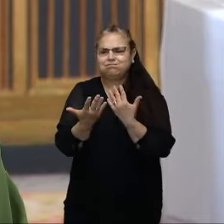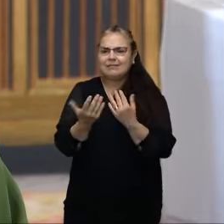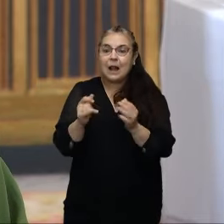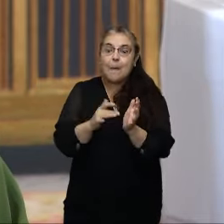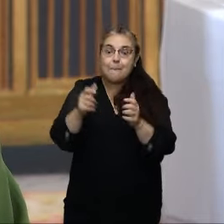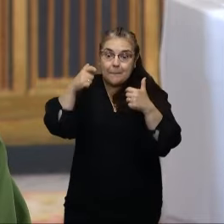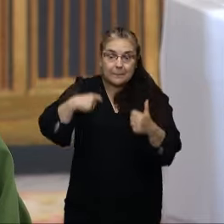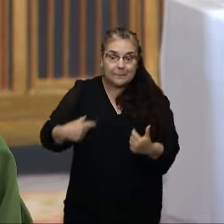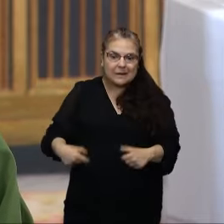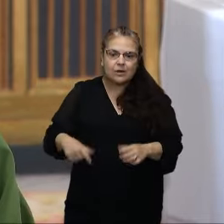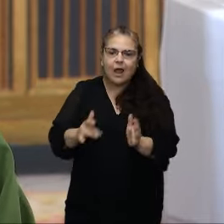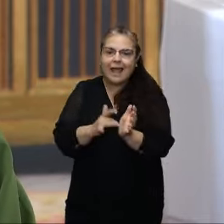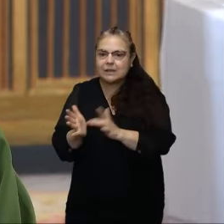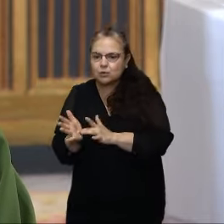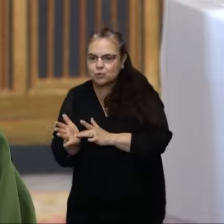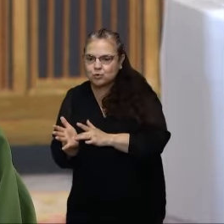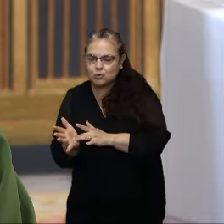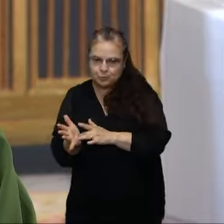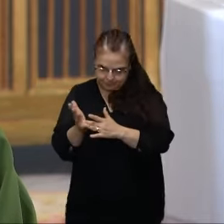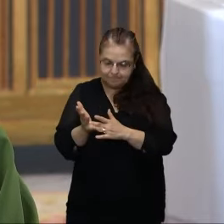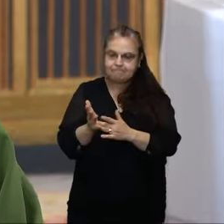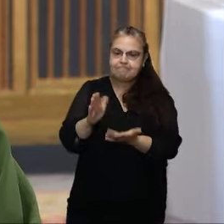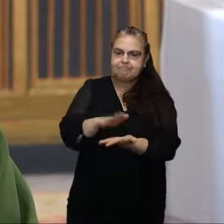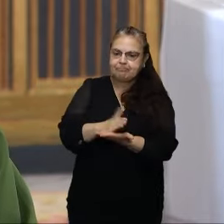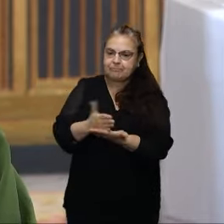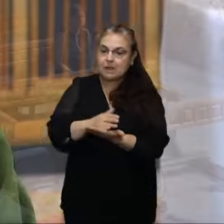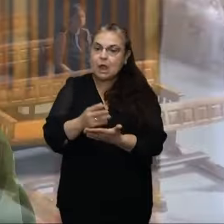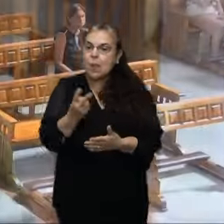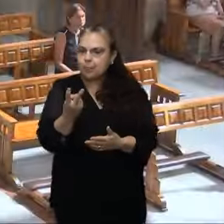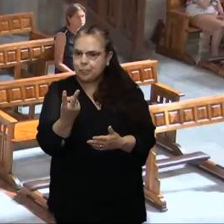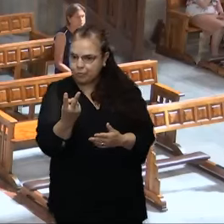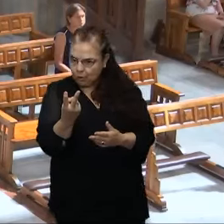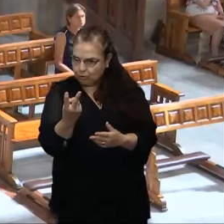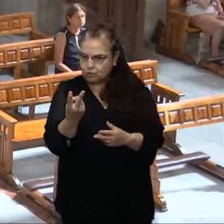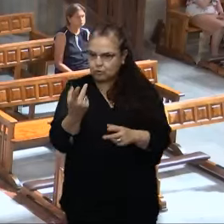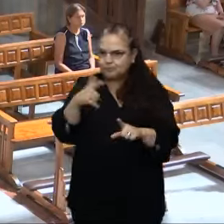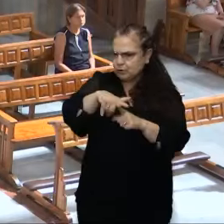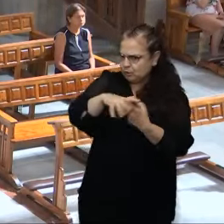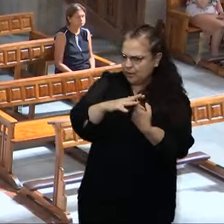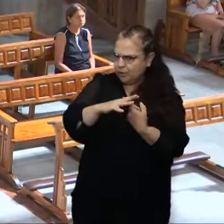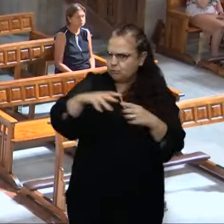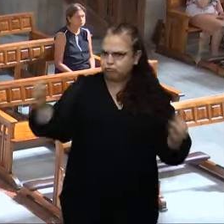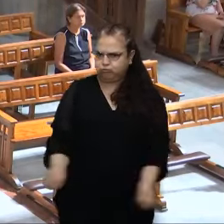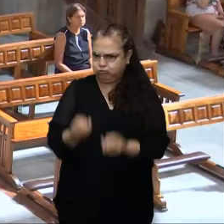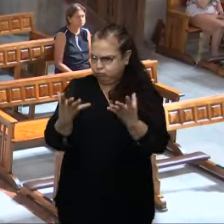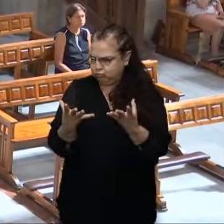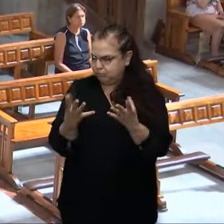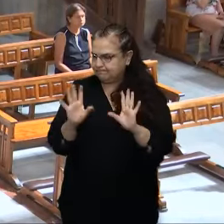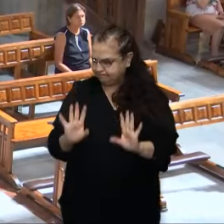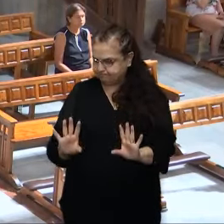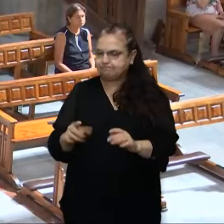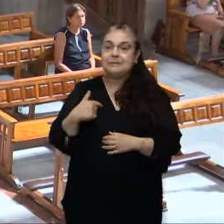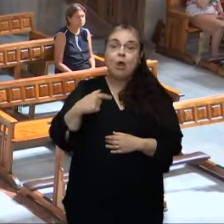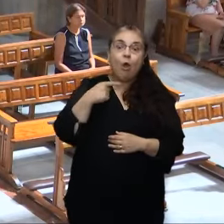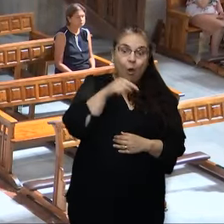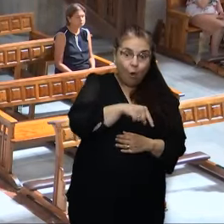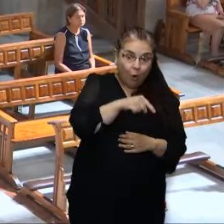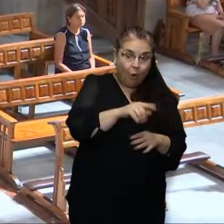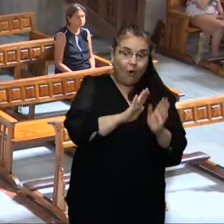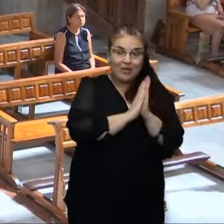por medio de dos, entre comillas, hechos prodigiosos. Podríamos decir que el Evangelio de